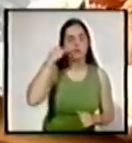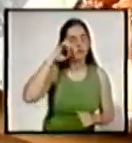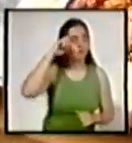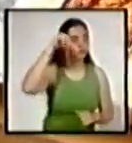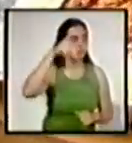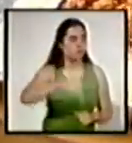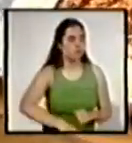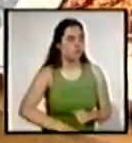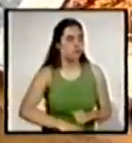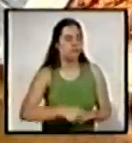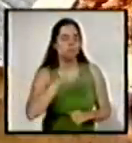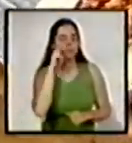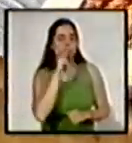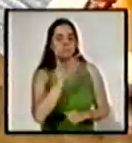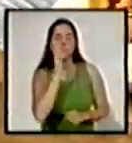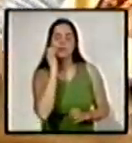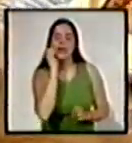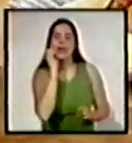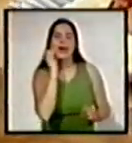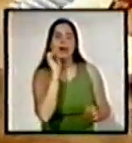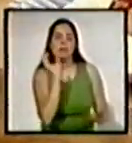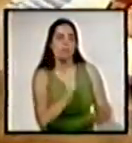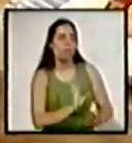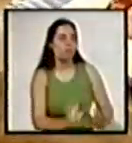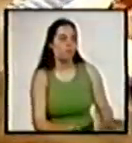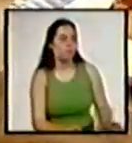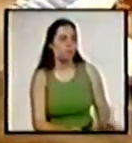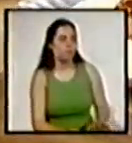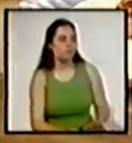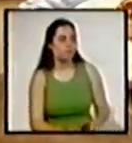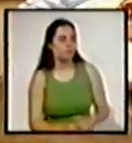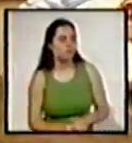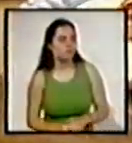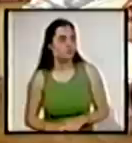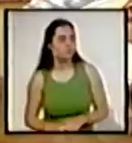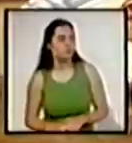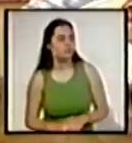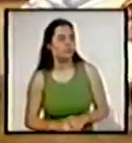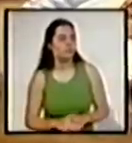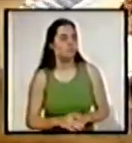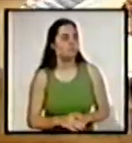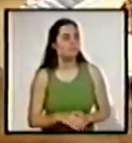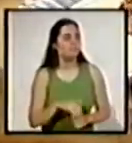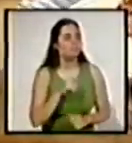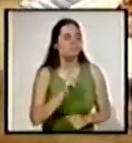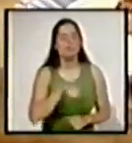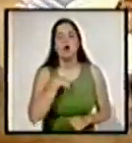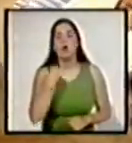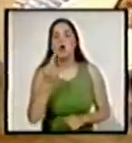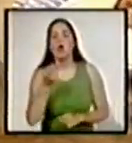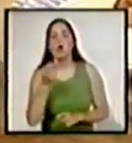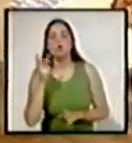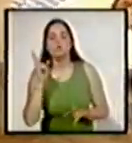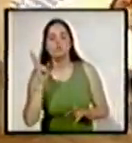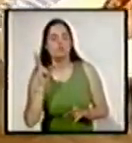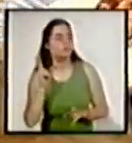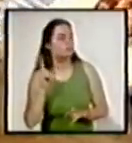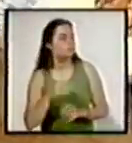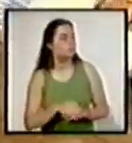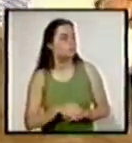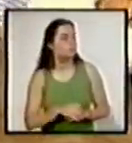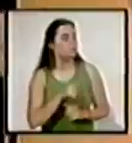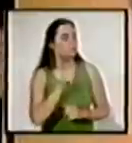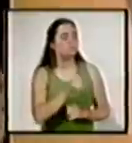Miren, qué hermoso, Zabañón, pero eso ya ¡qué bueno! Ese es el tema para la próxima semana.